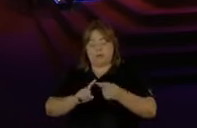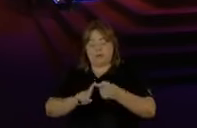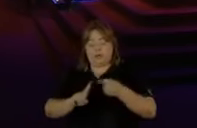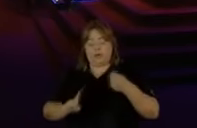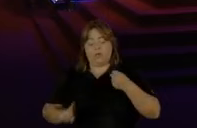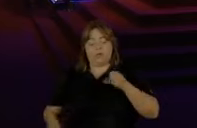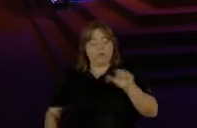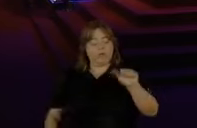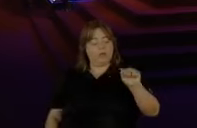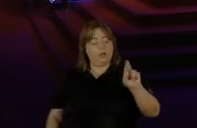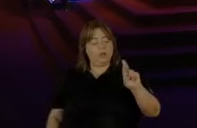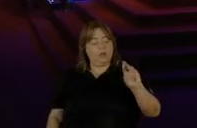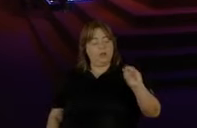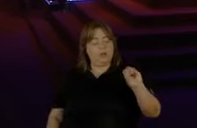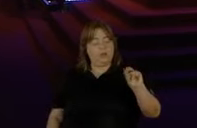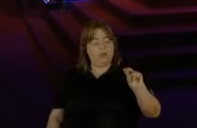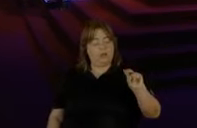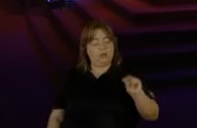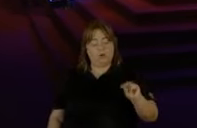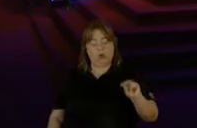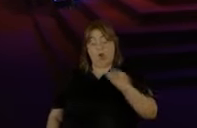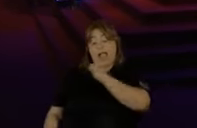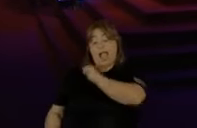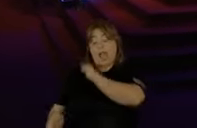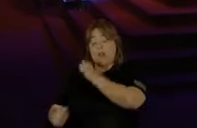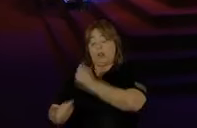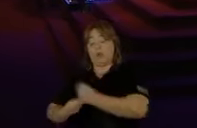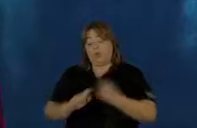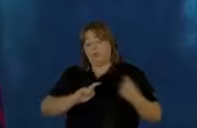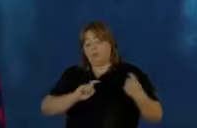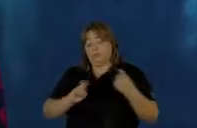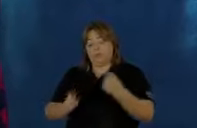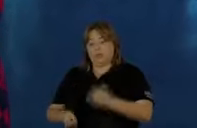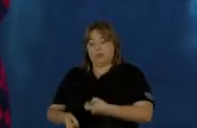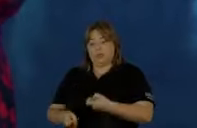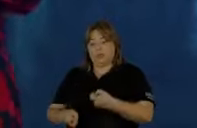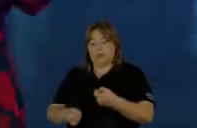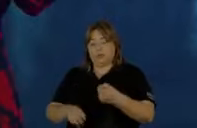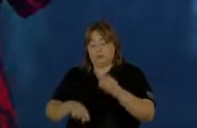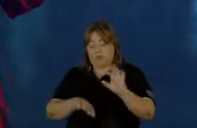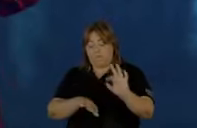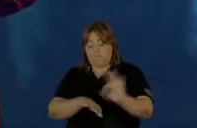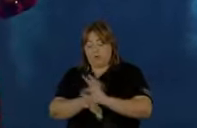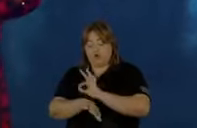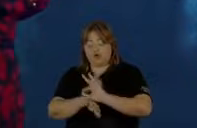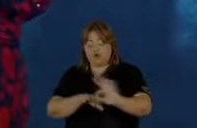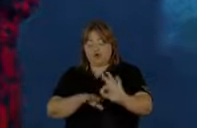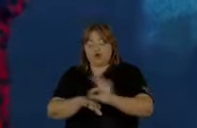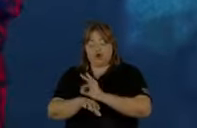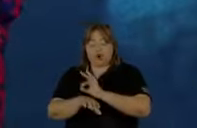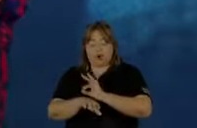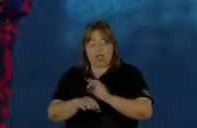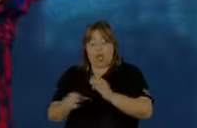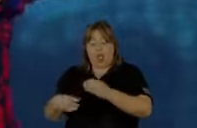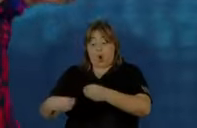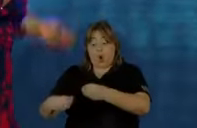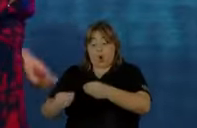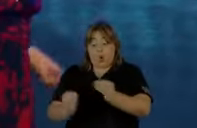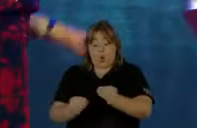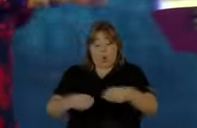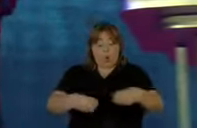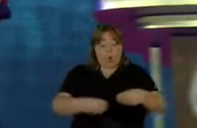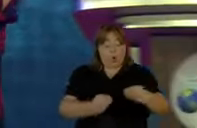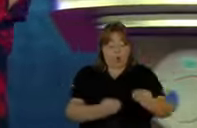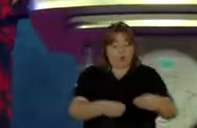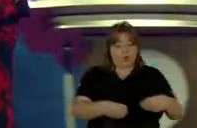que hay una autoridad delegada que funciona en un orden. Aleluya. Y dice,